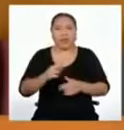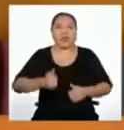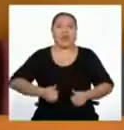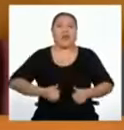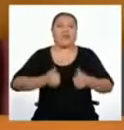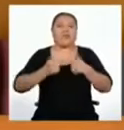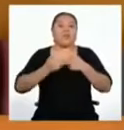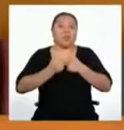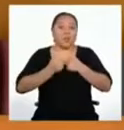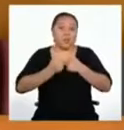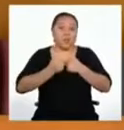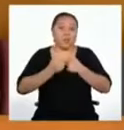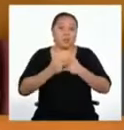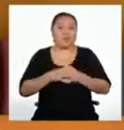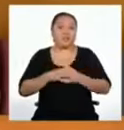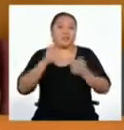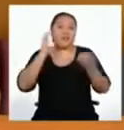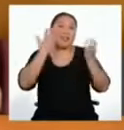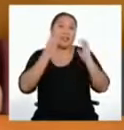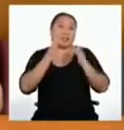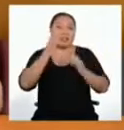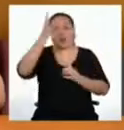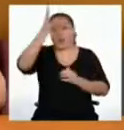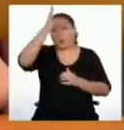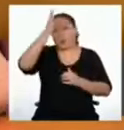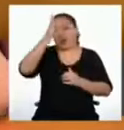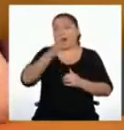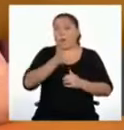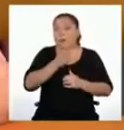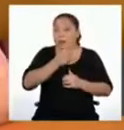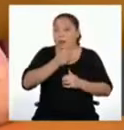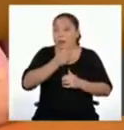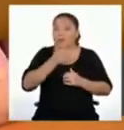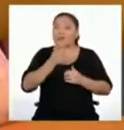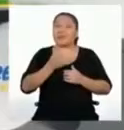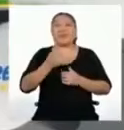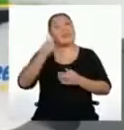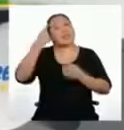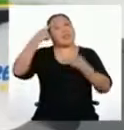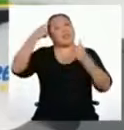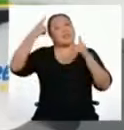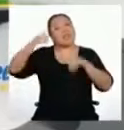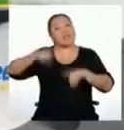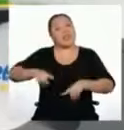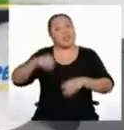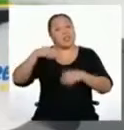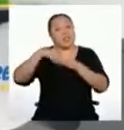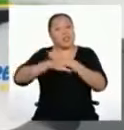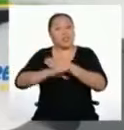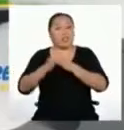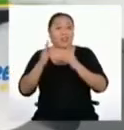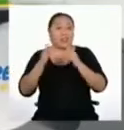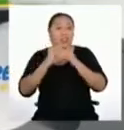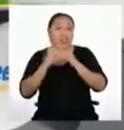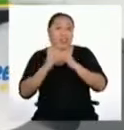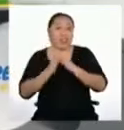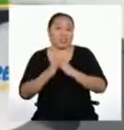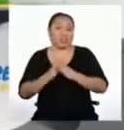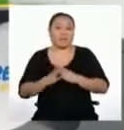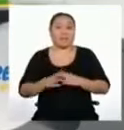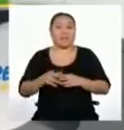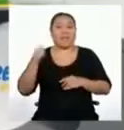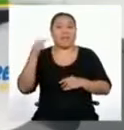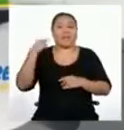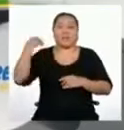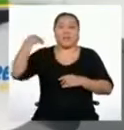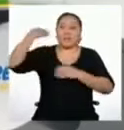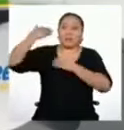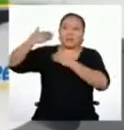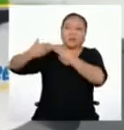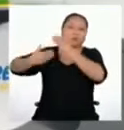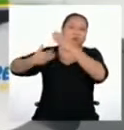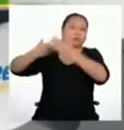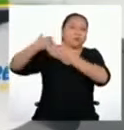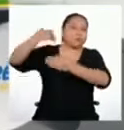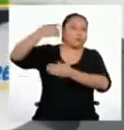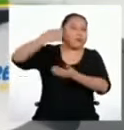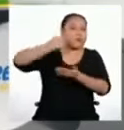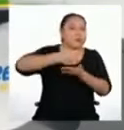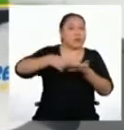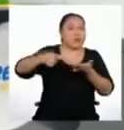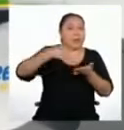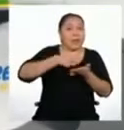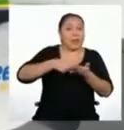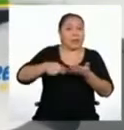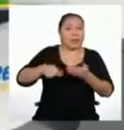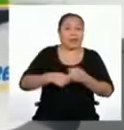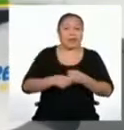los padres y madres de familia tomando decisiones en el hogar. A lo largo de las últimas semanas, recuerdo que se han ido dando